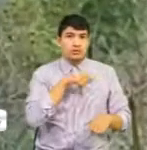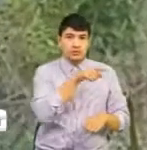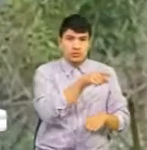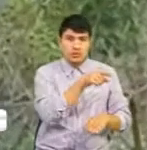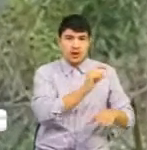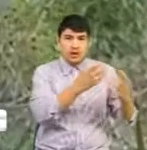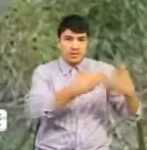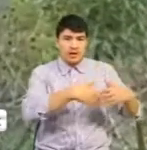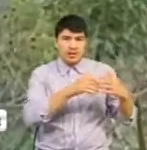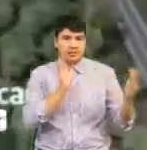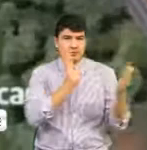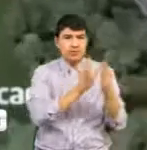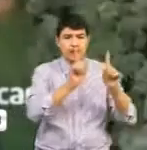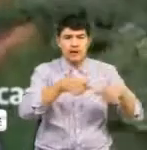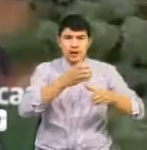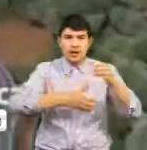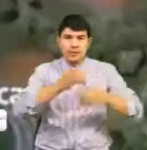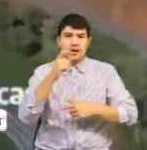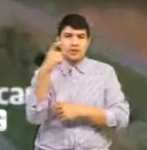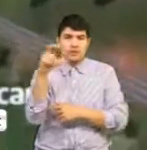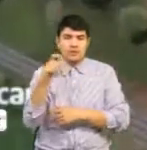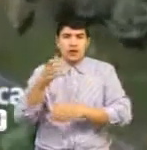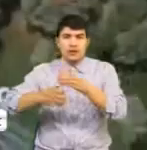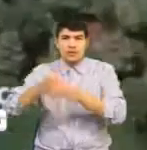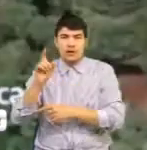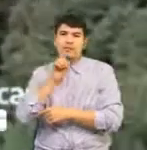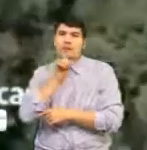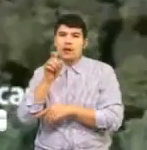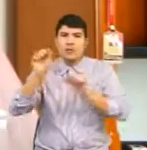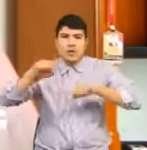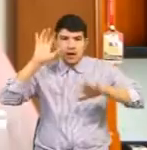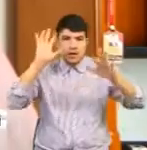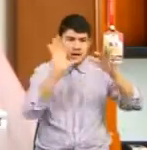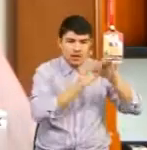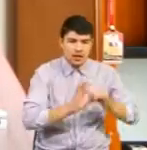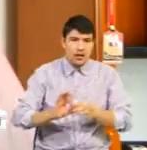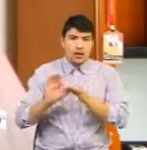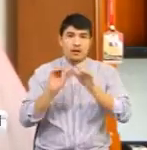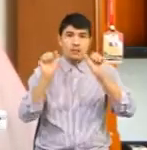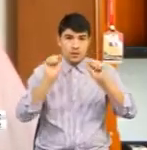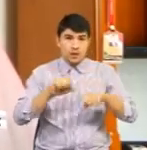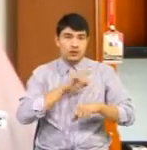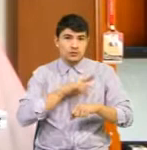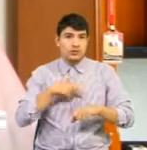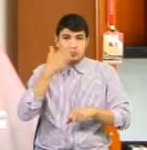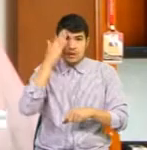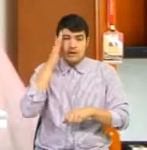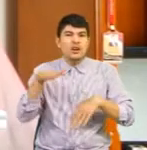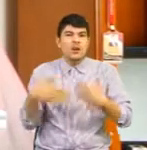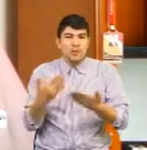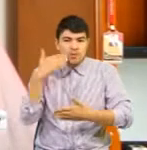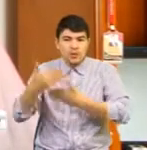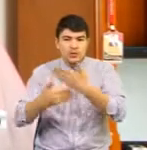con la cámara de comercio de cúcuta con la cámara con su cara manga para poder hacer esa alianza para poder estar al tanto de los procesos de veeduría